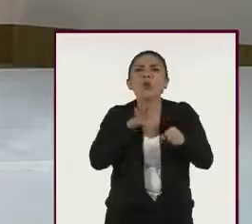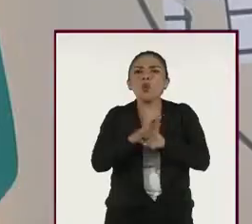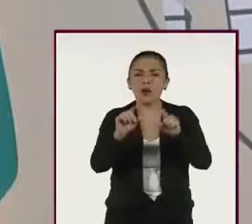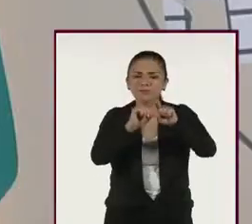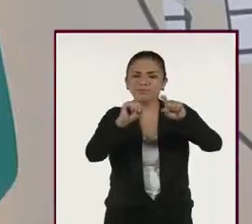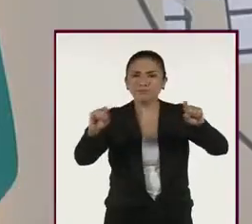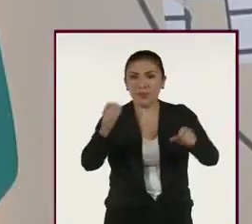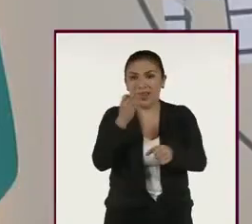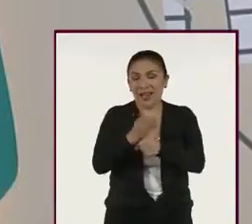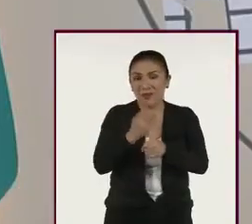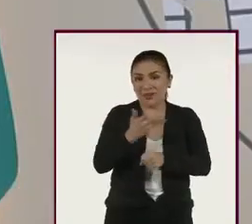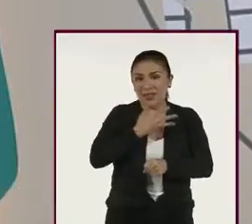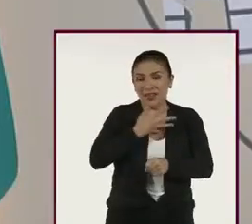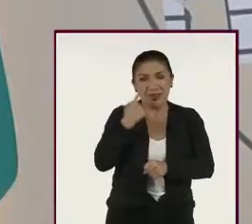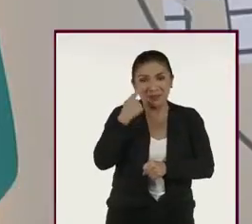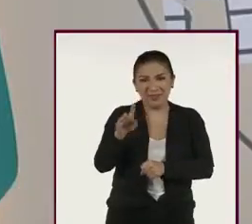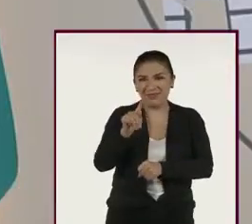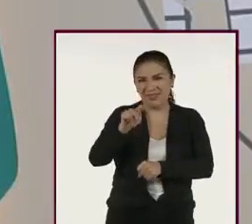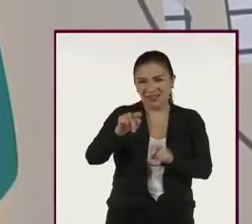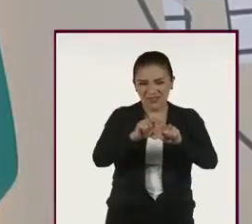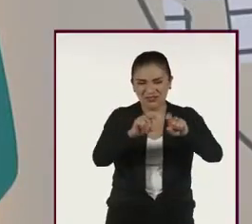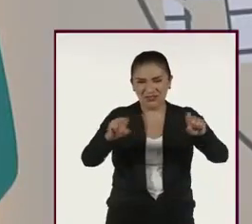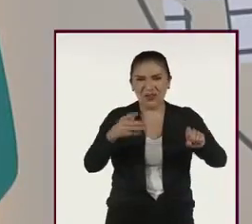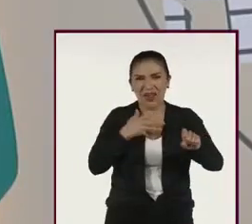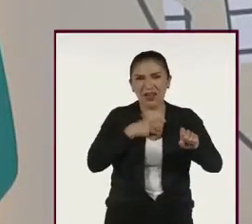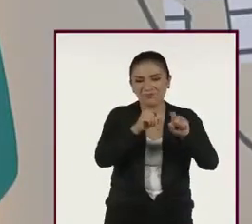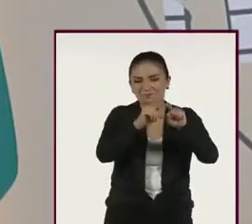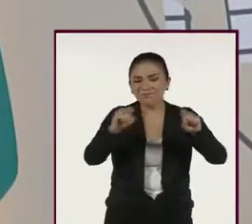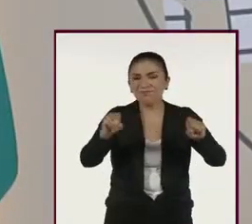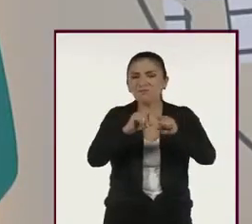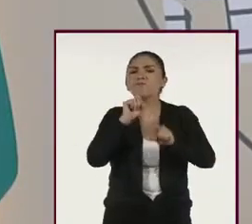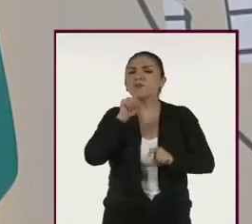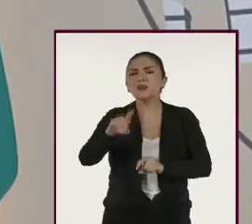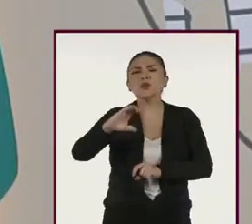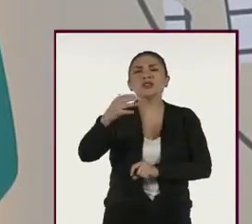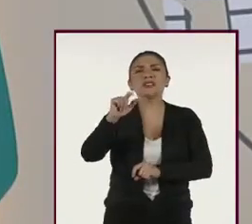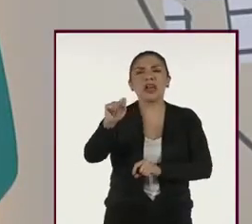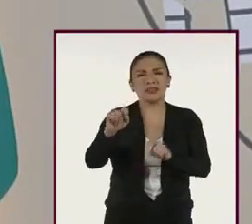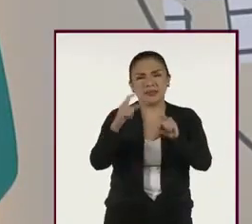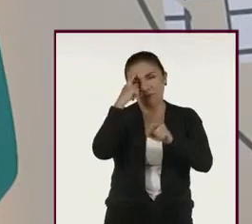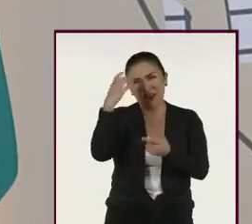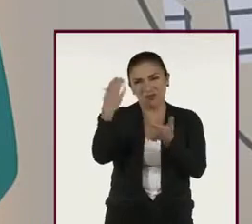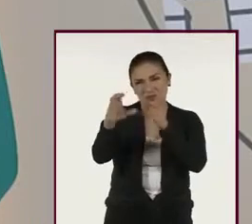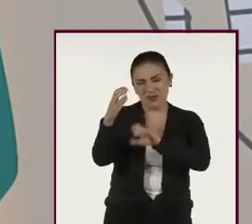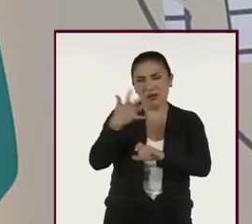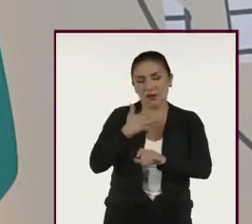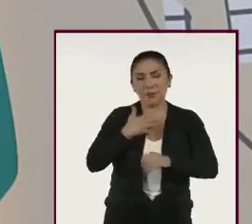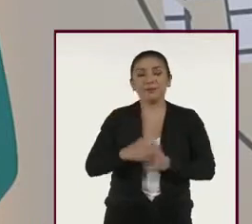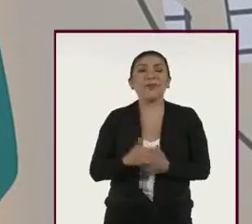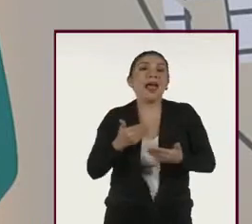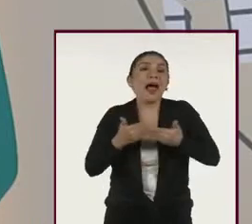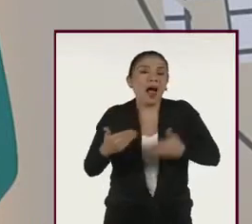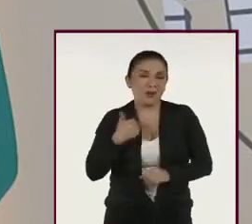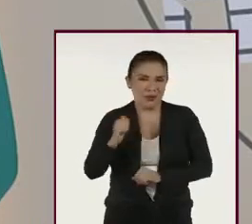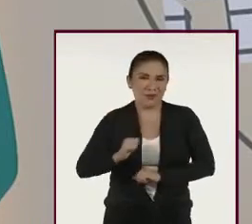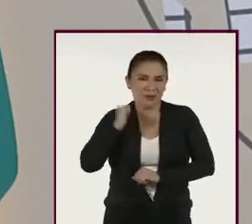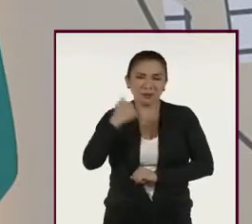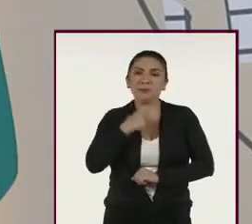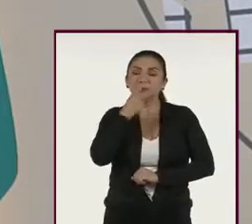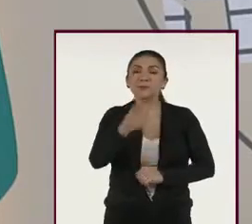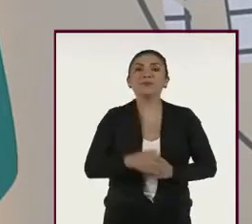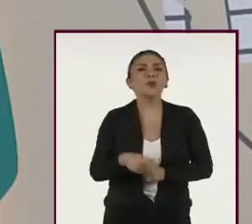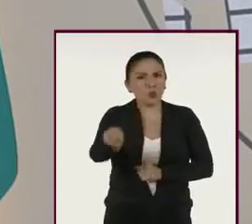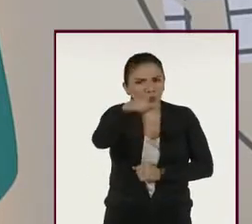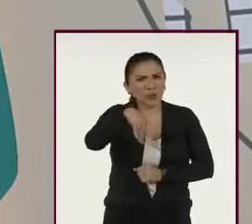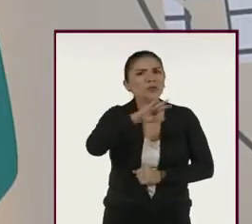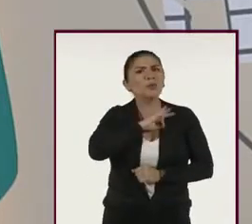enlaces que van a aparecer en la pantalla. Se van a estar mostrando también en el chat de la transmisión. Y aprovecho, déjenme comentarles que